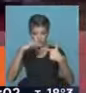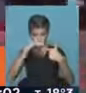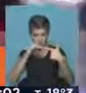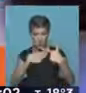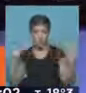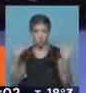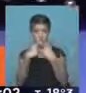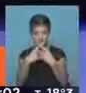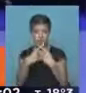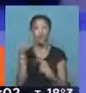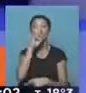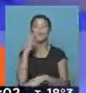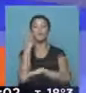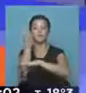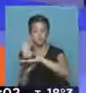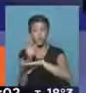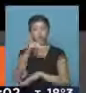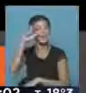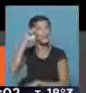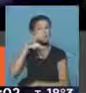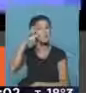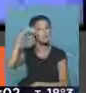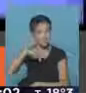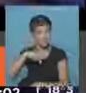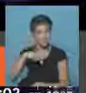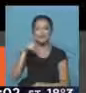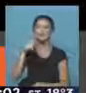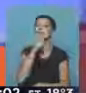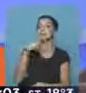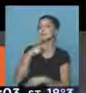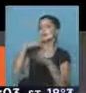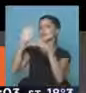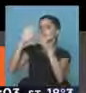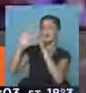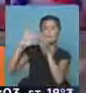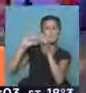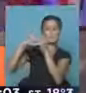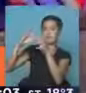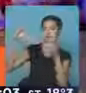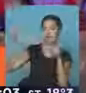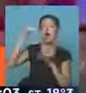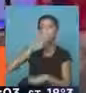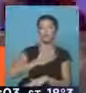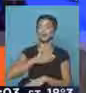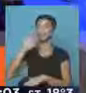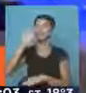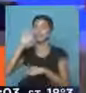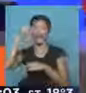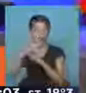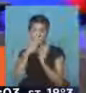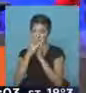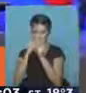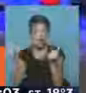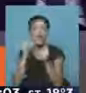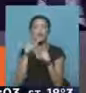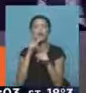la líder del Frente Nacional, Marine Le Pen, apuesta por desvincularse de Europa, proponiendo a los franceses salir del euro y un referéndum